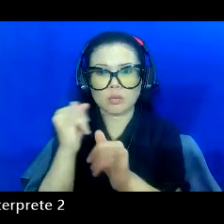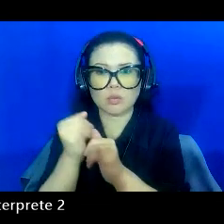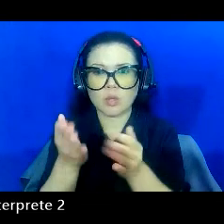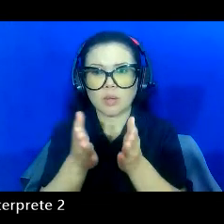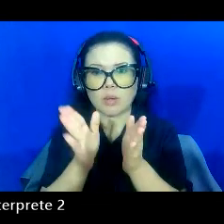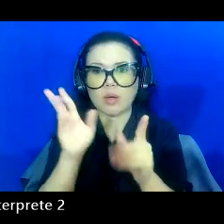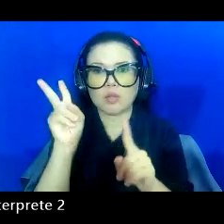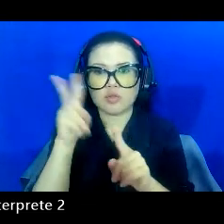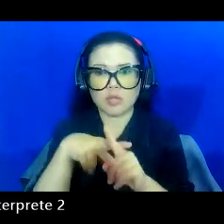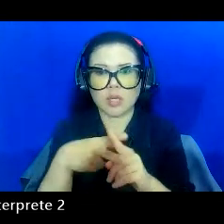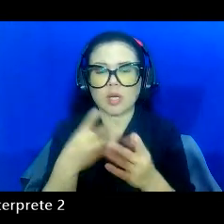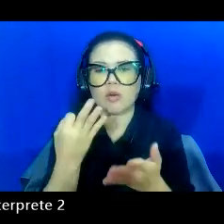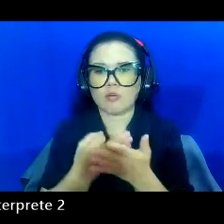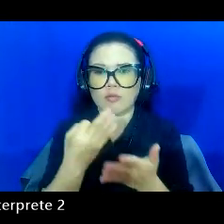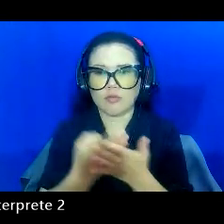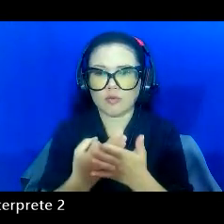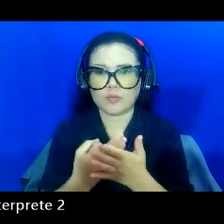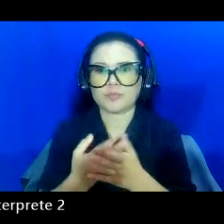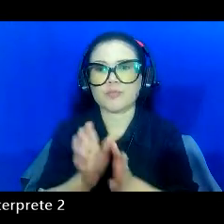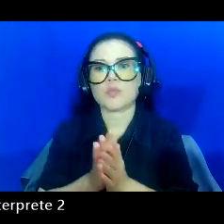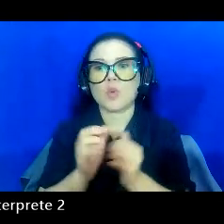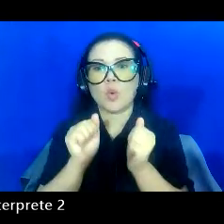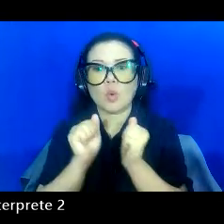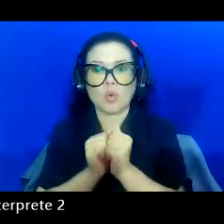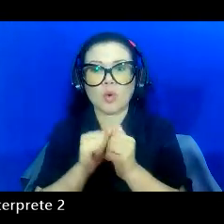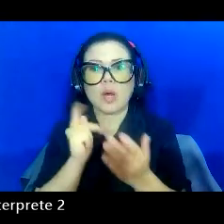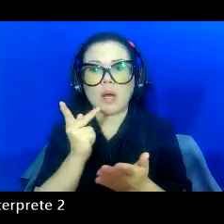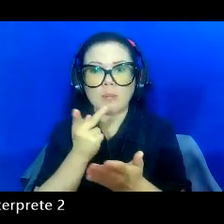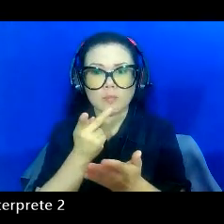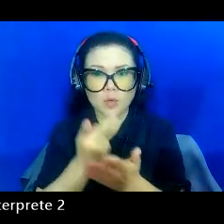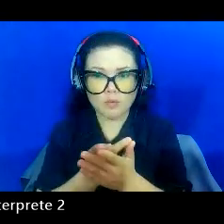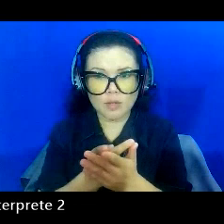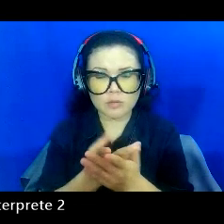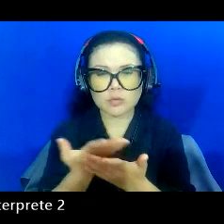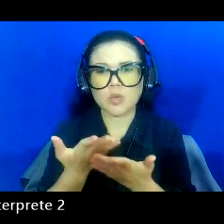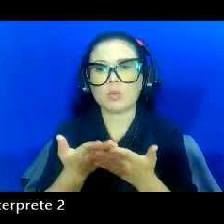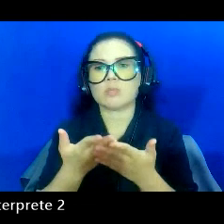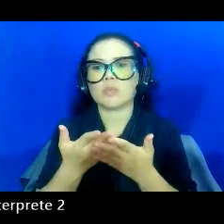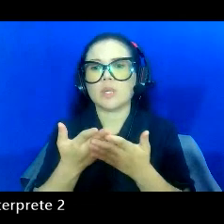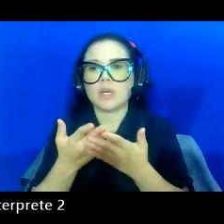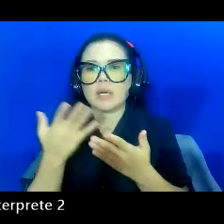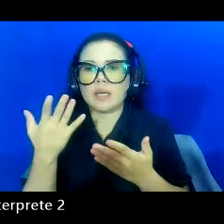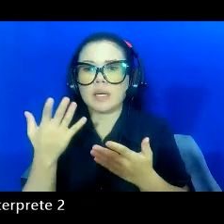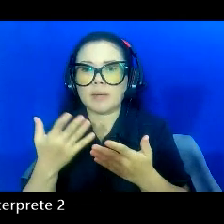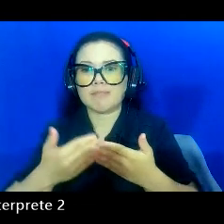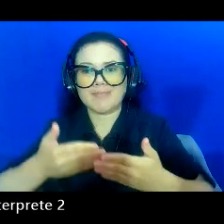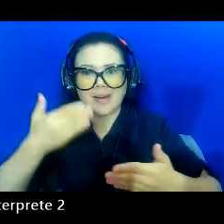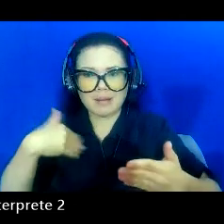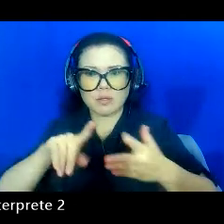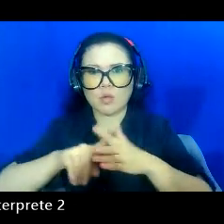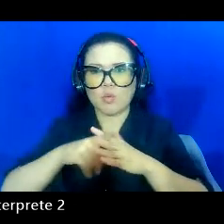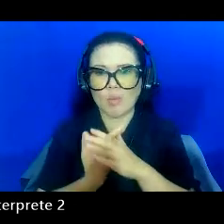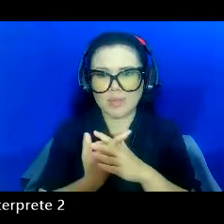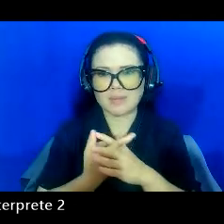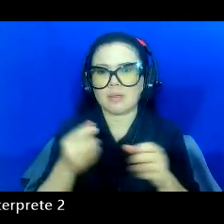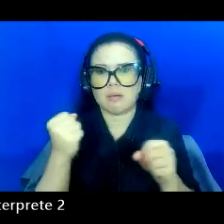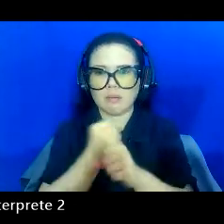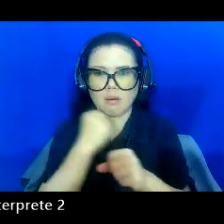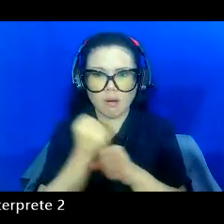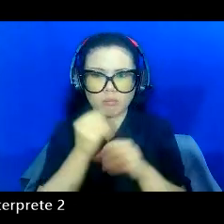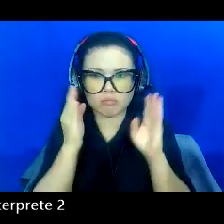con la aprobación condicionada para revisar sus propuestas e integrar los cambios solicitados previo al inicio del proceso de contratación e implantación de los planes de trabajo. Así